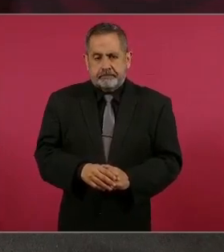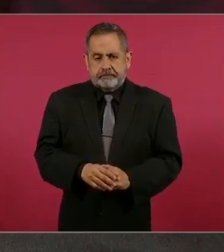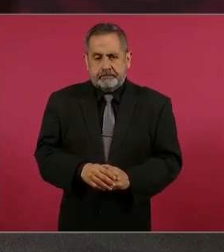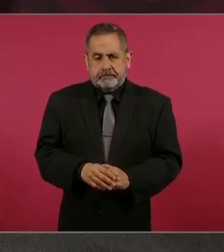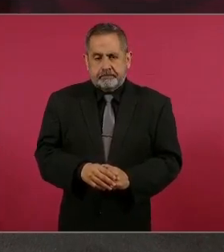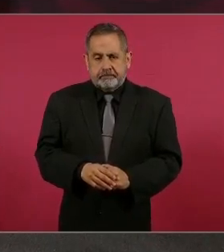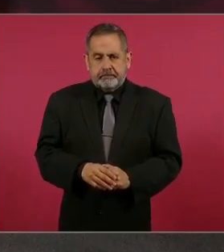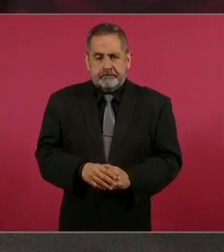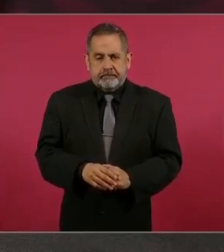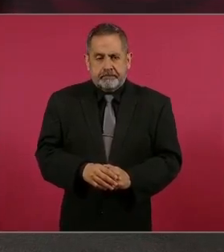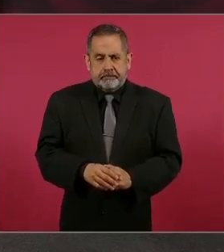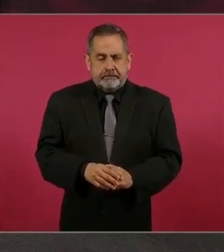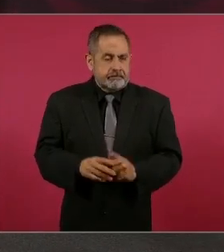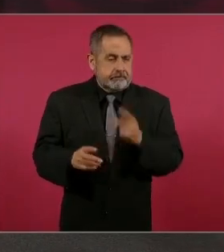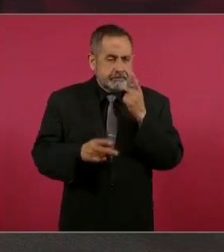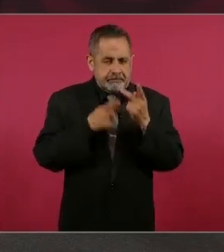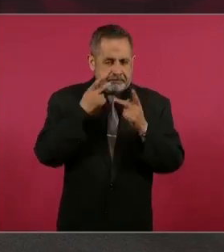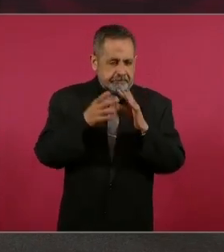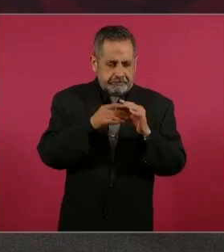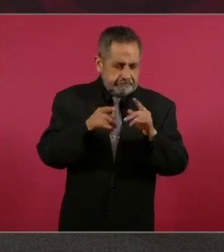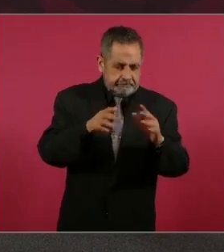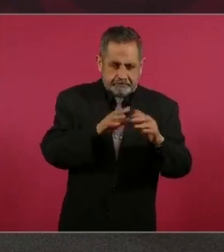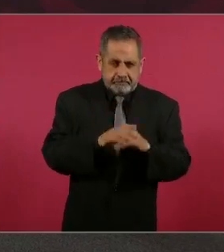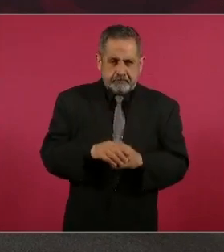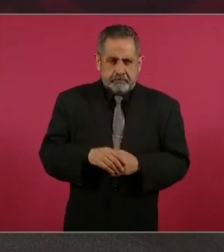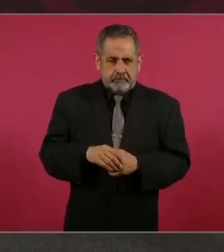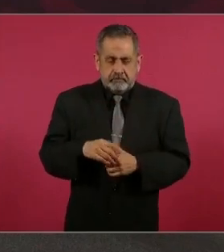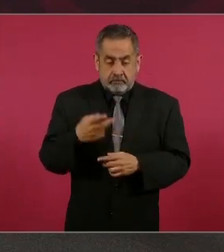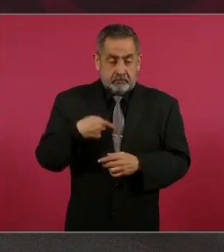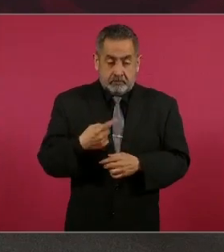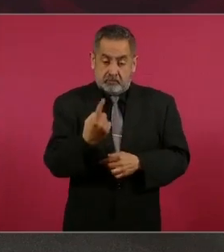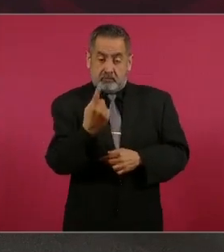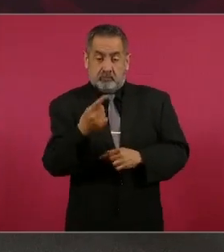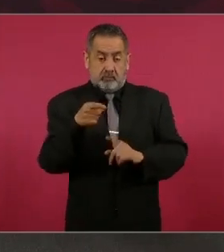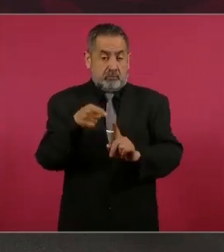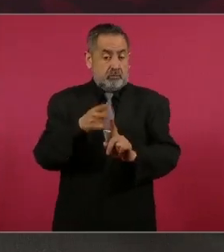un asesino solitario.